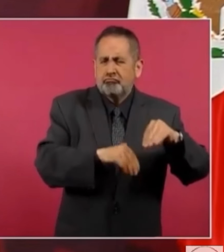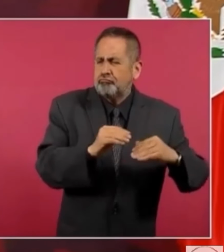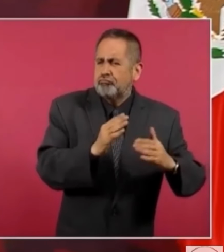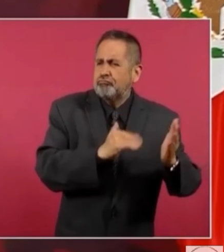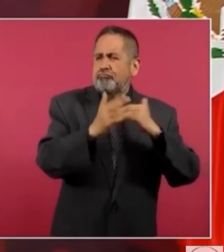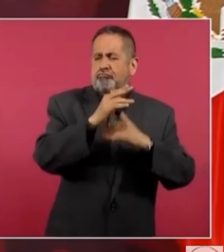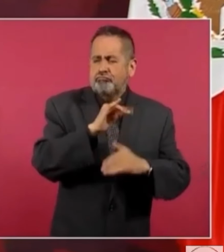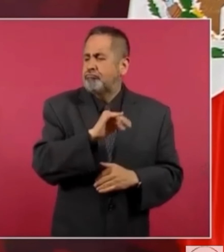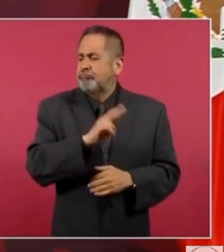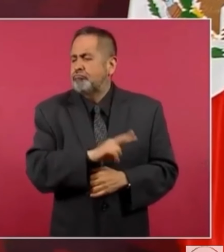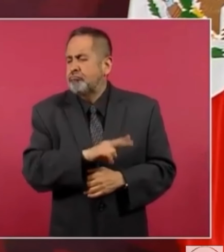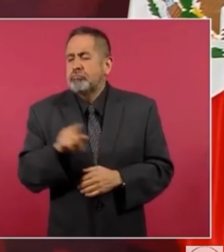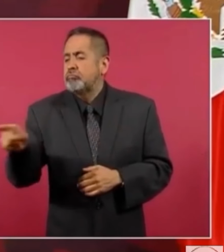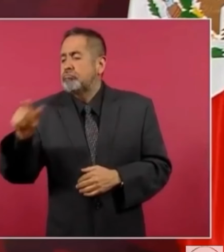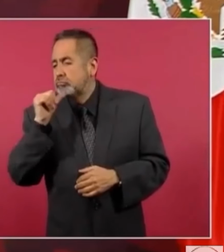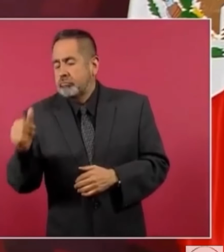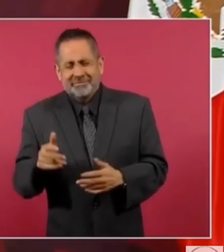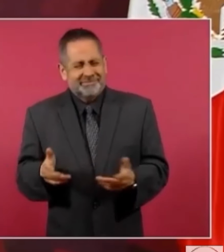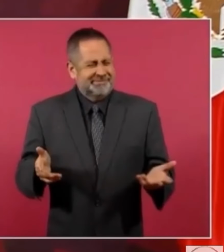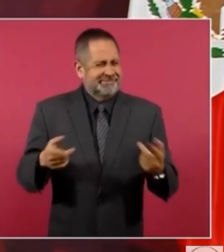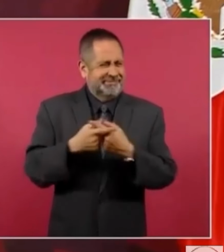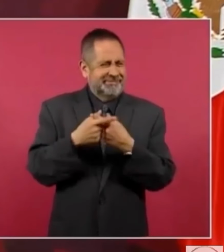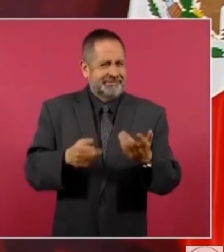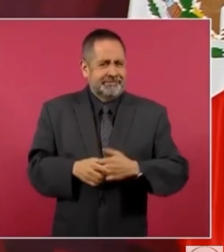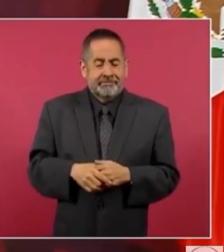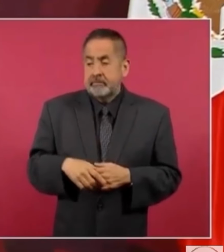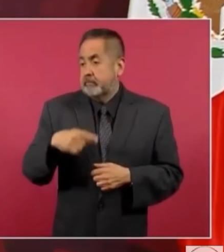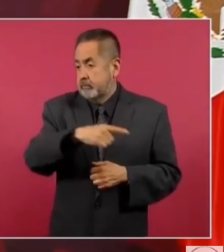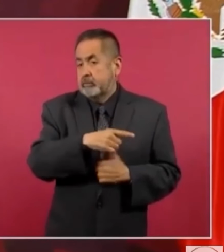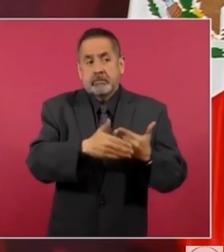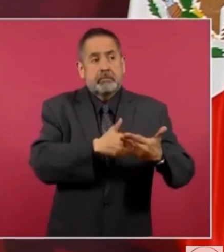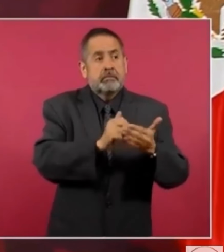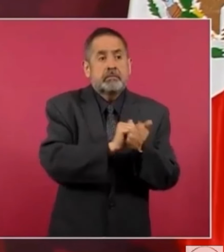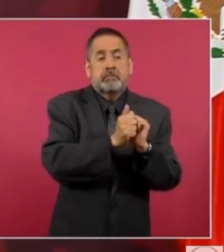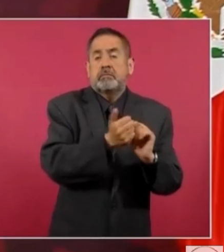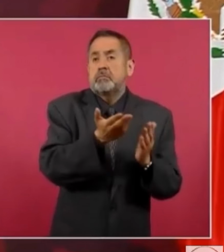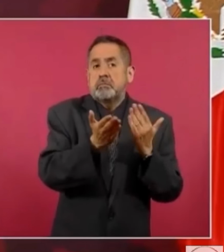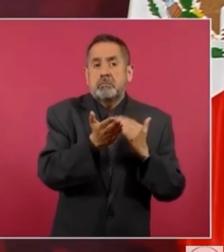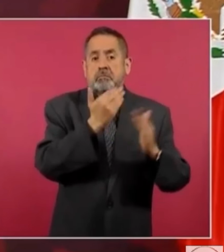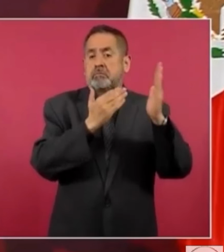a la gente que llevara progreso.